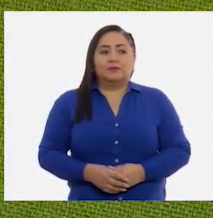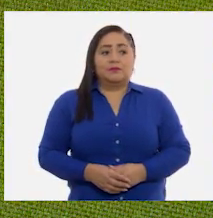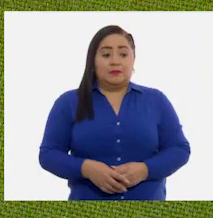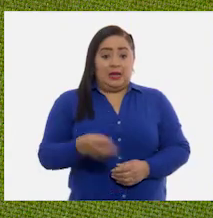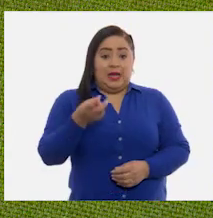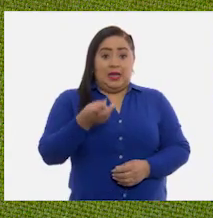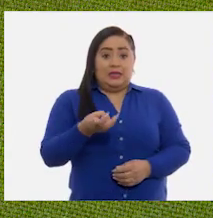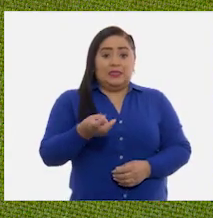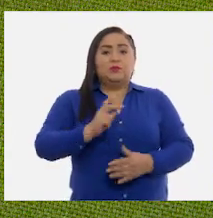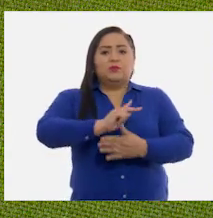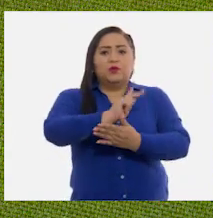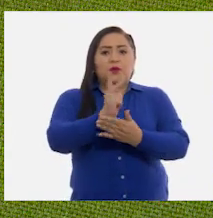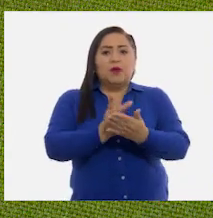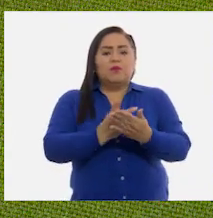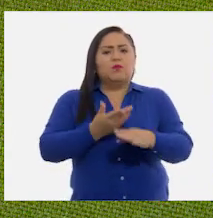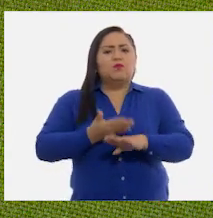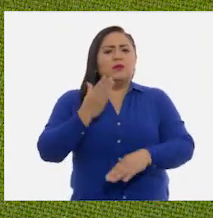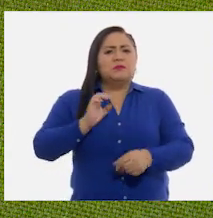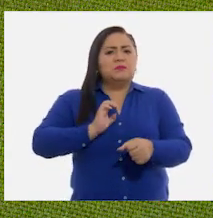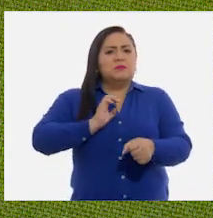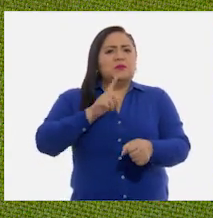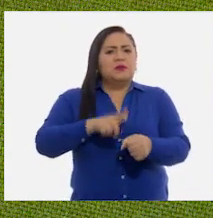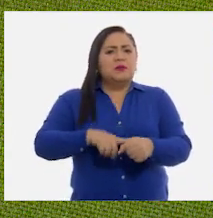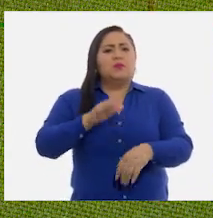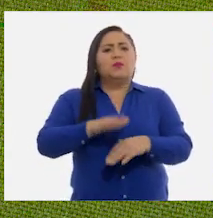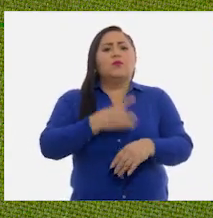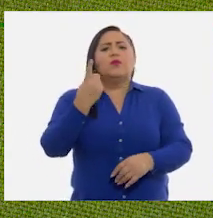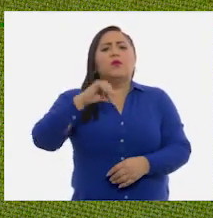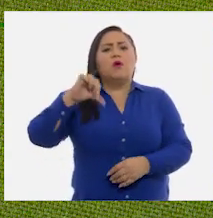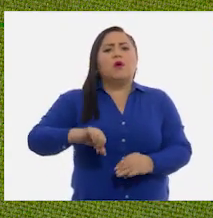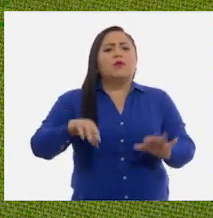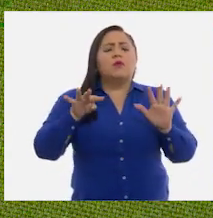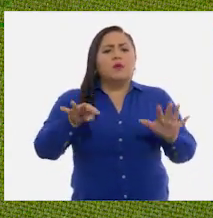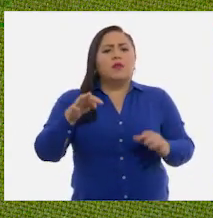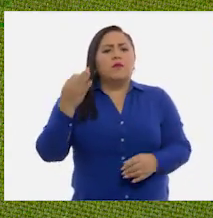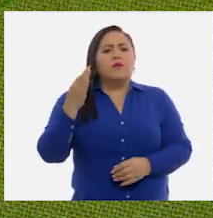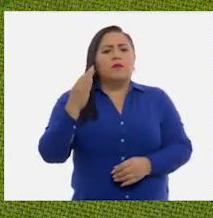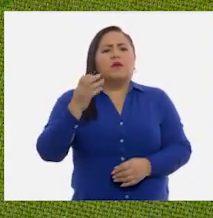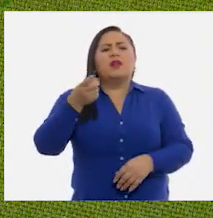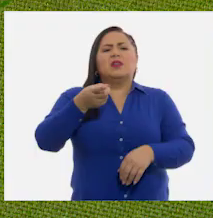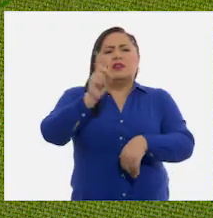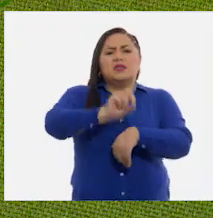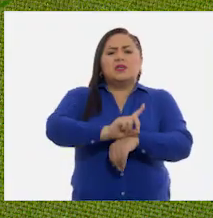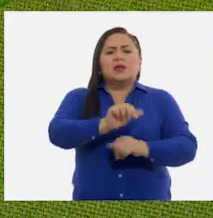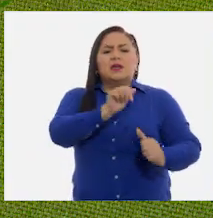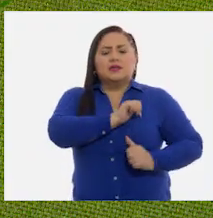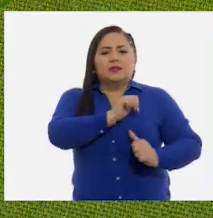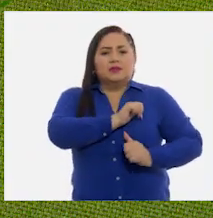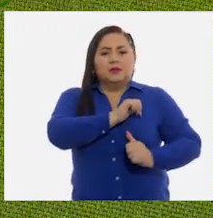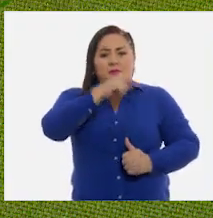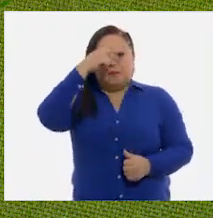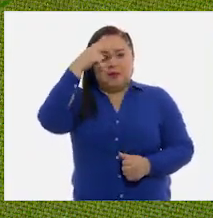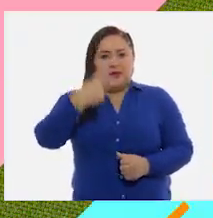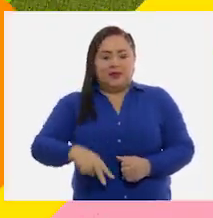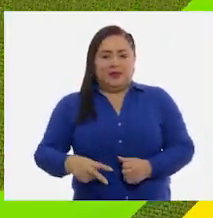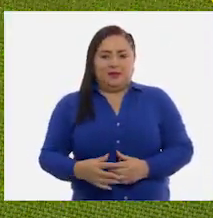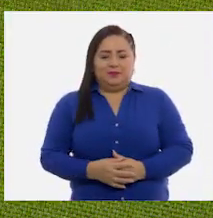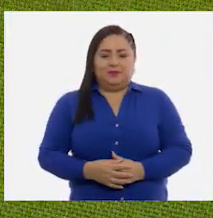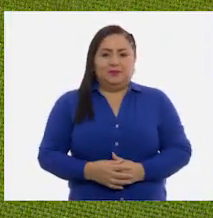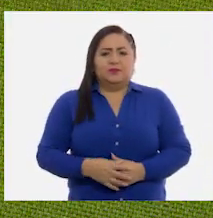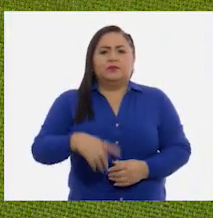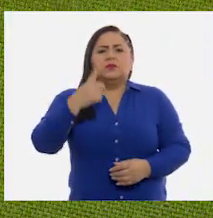Este es un programa muy especial, pues hoy, 19 de febrero, celebramos el Día del Ejército Mexicano,